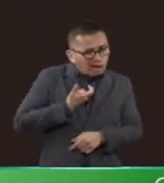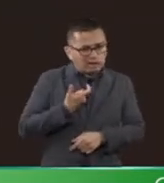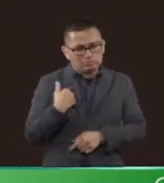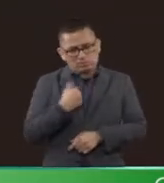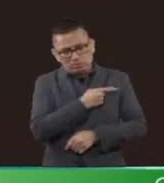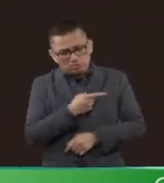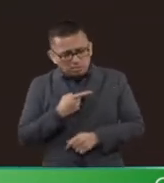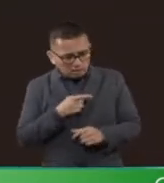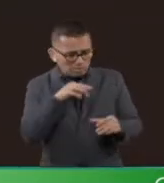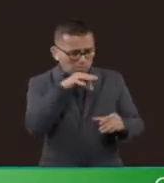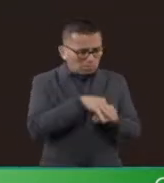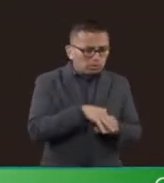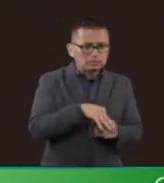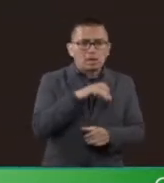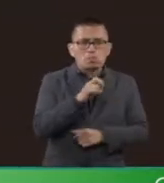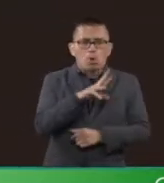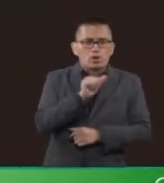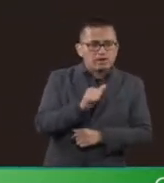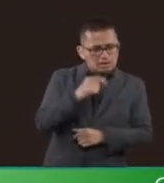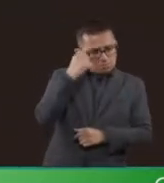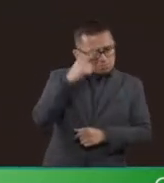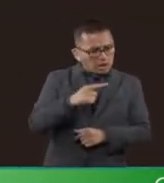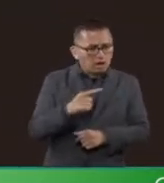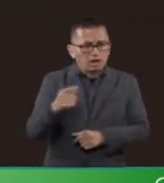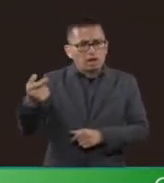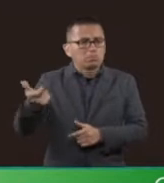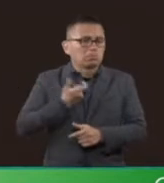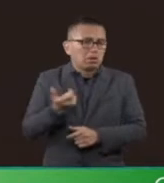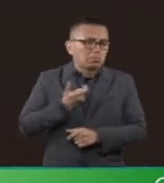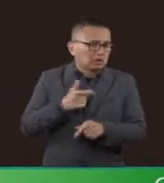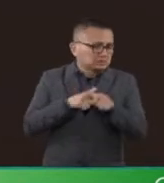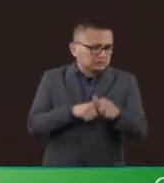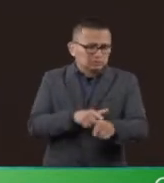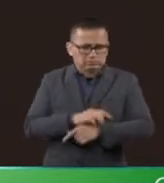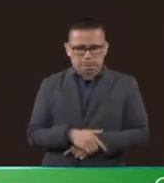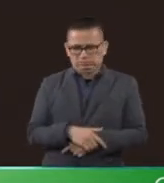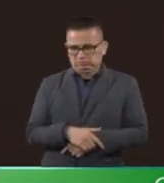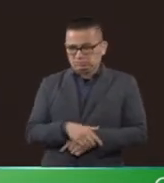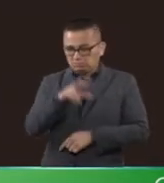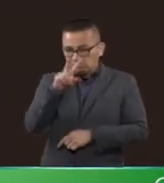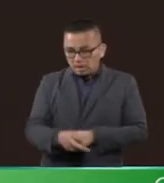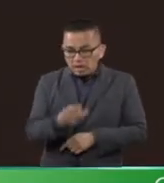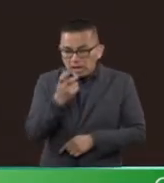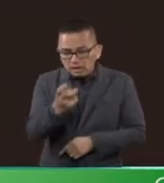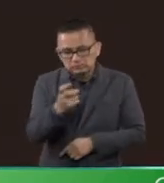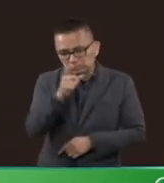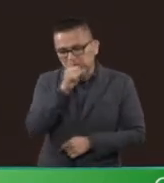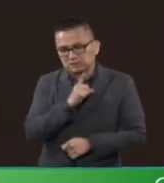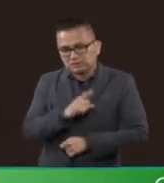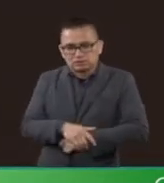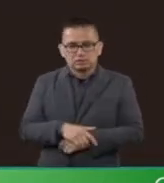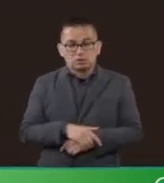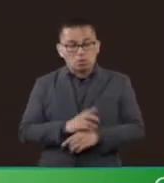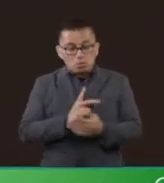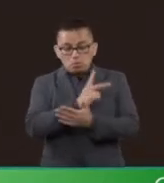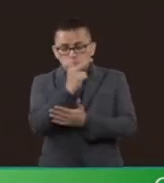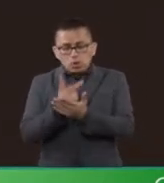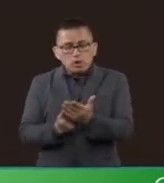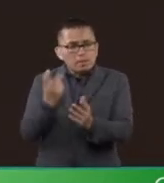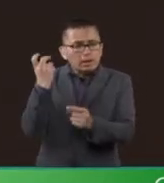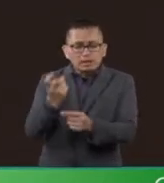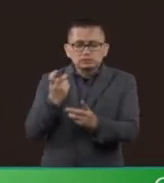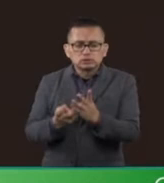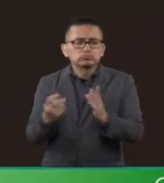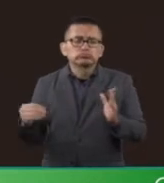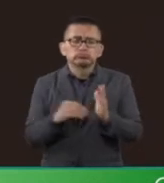iban a votar, a quitar sus programas sociales. Esto es una vil mentira. Hoy la mayoría de estos programas están consagrados en la